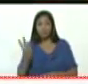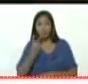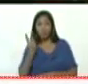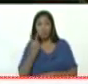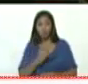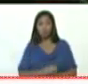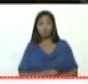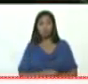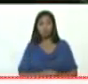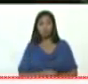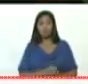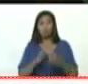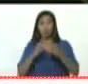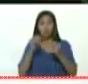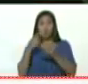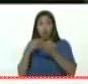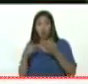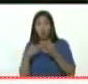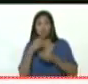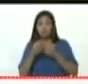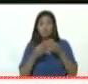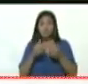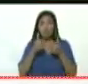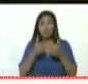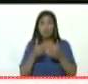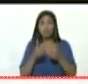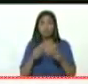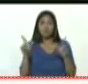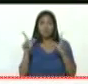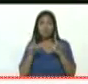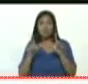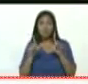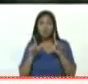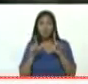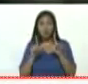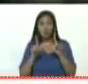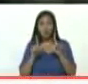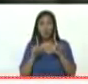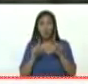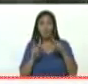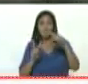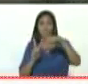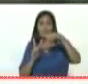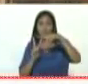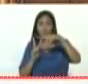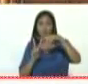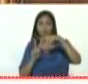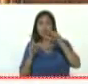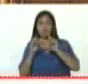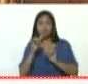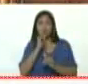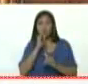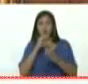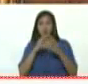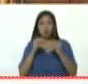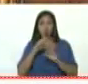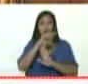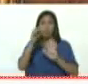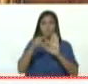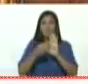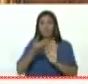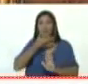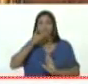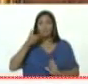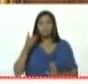además de todas las cosas que hay que hacerlas bien, si hay una televisora como BTV, que es un canal informativo, tiene que ser el mejor